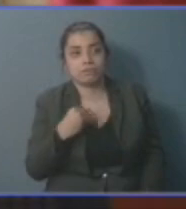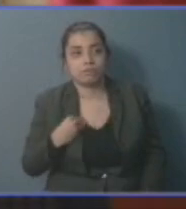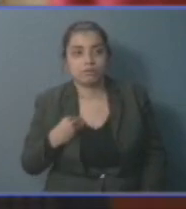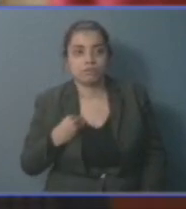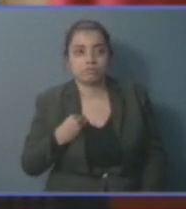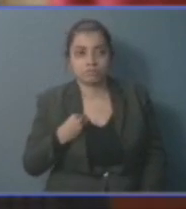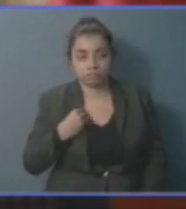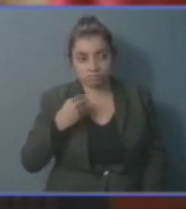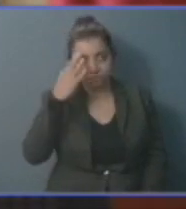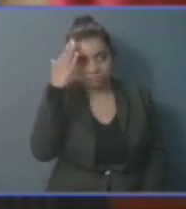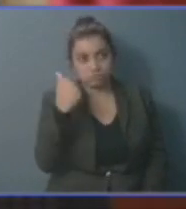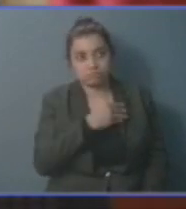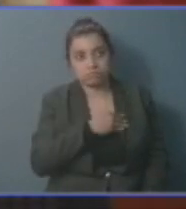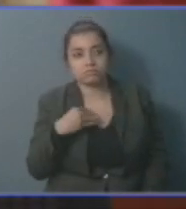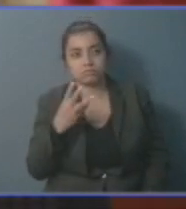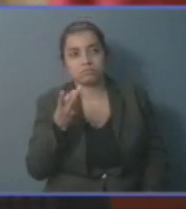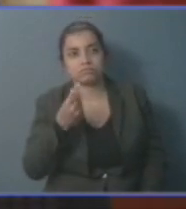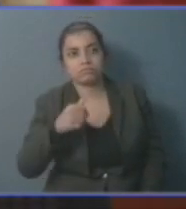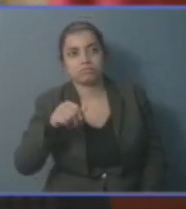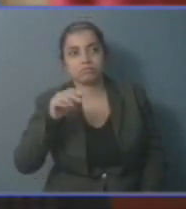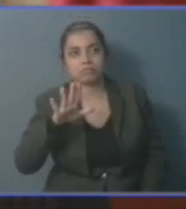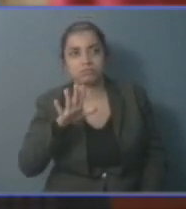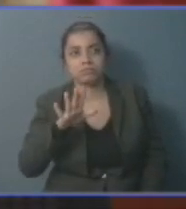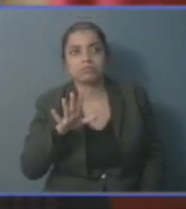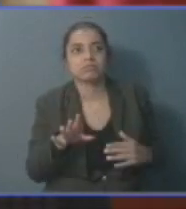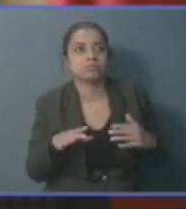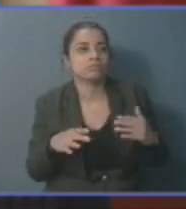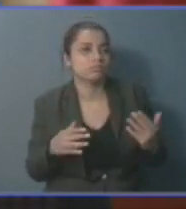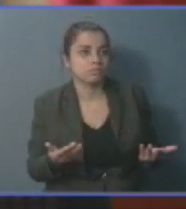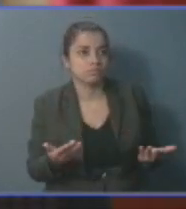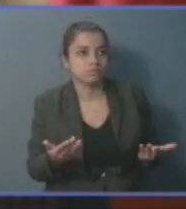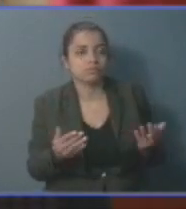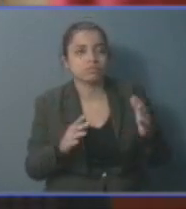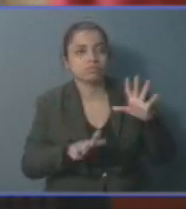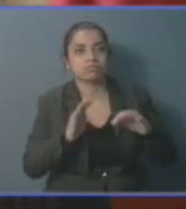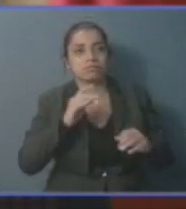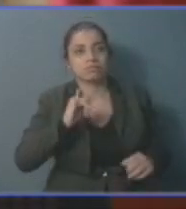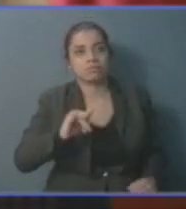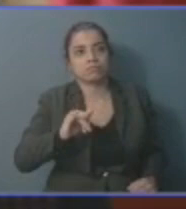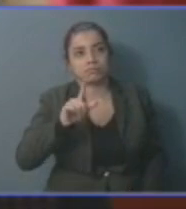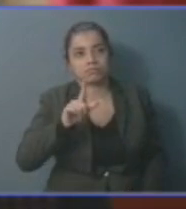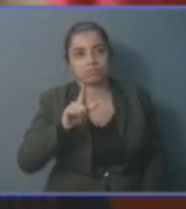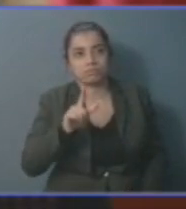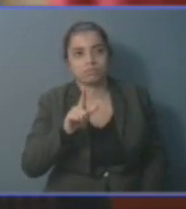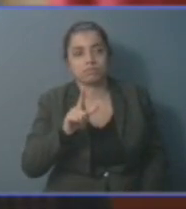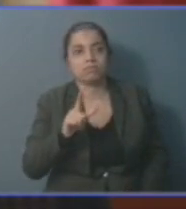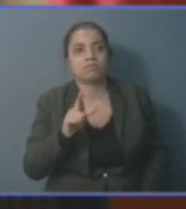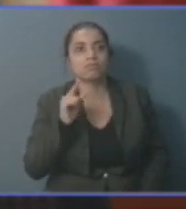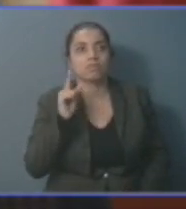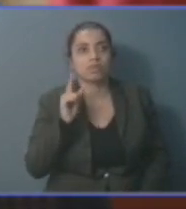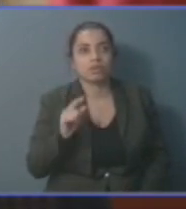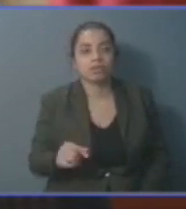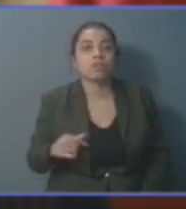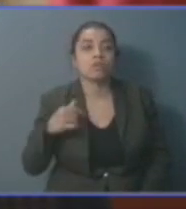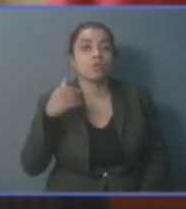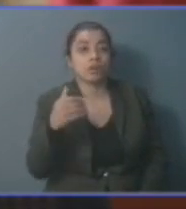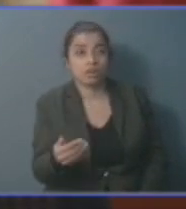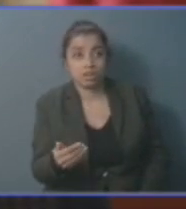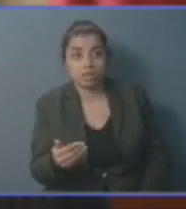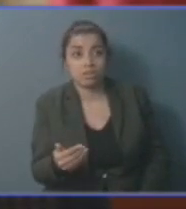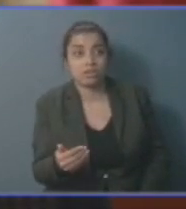médicas. Romano 5, que en este 14 de julio de un año marcado por